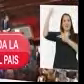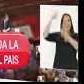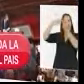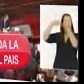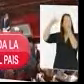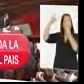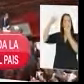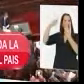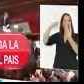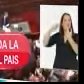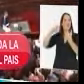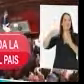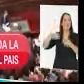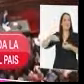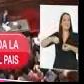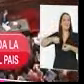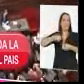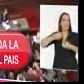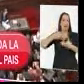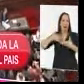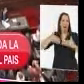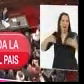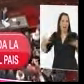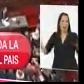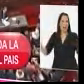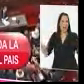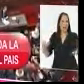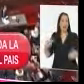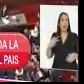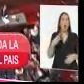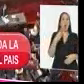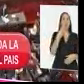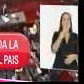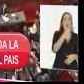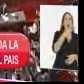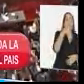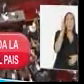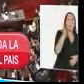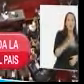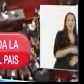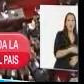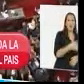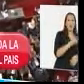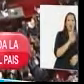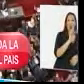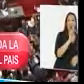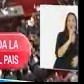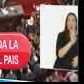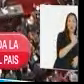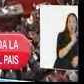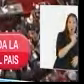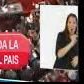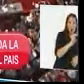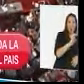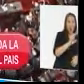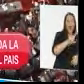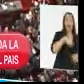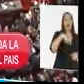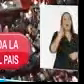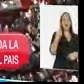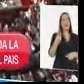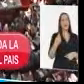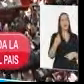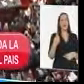prometido ser. Fundamentalmente, para mí, una de las banderas más grandes que este gobierno debió haber sostenido y haber extremado